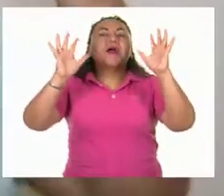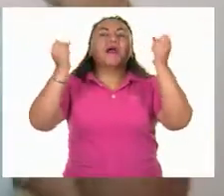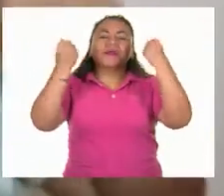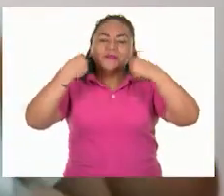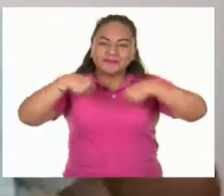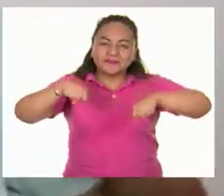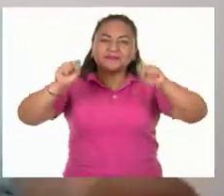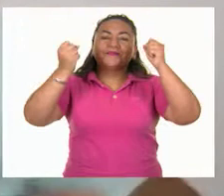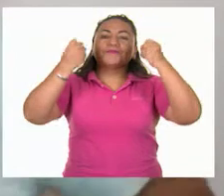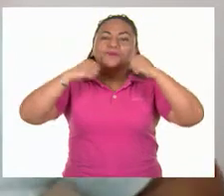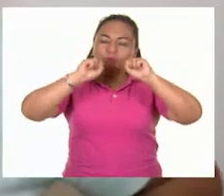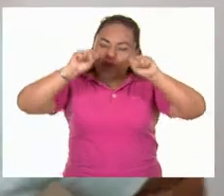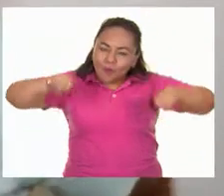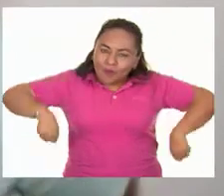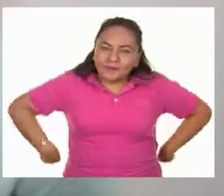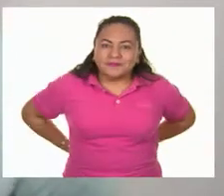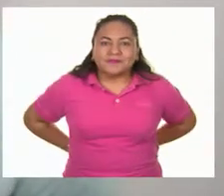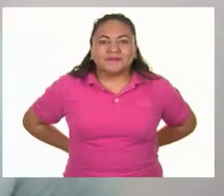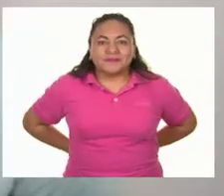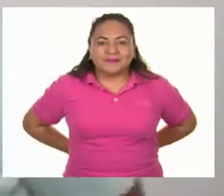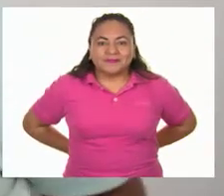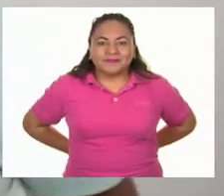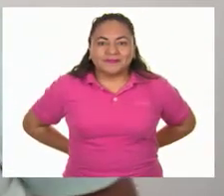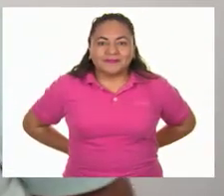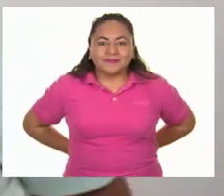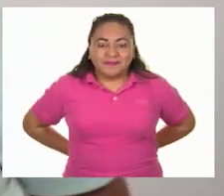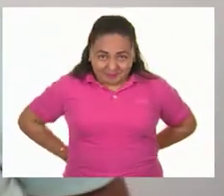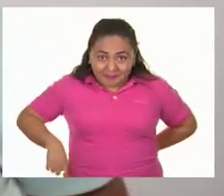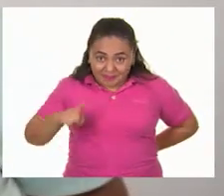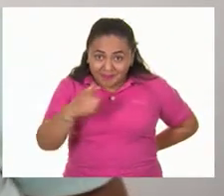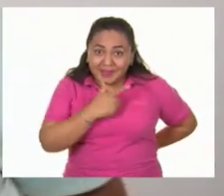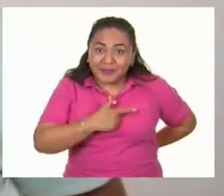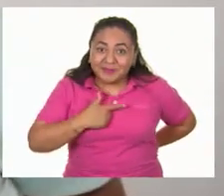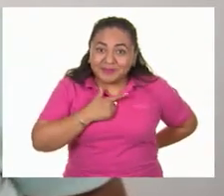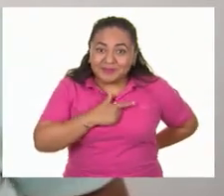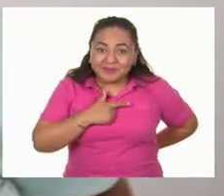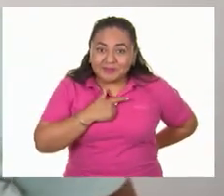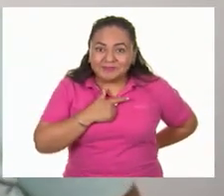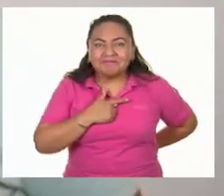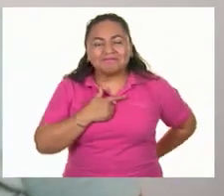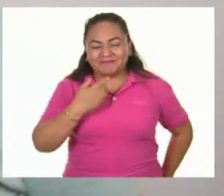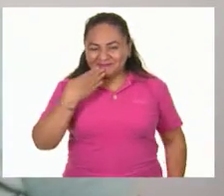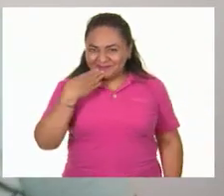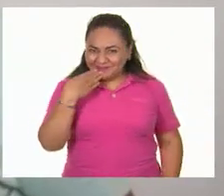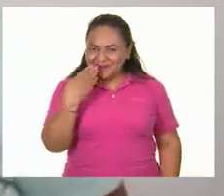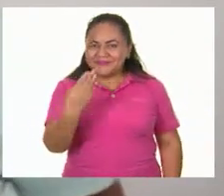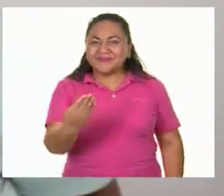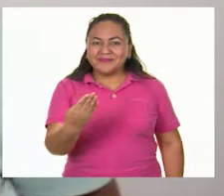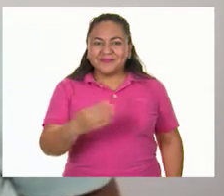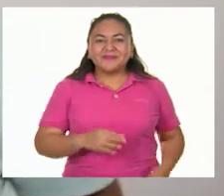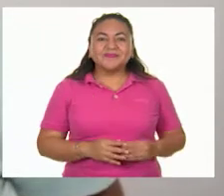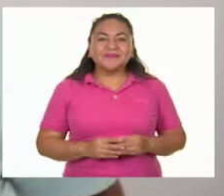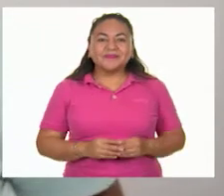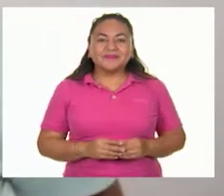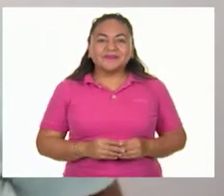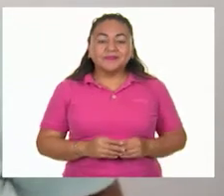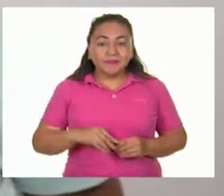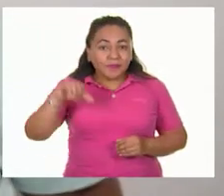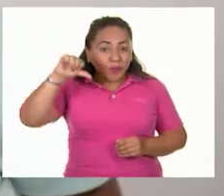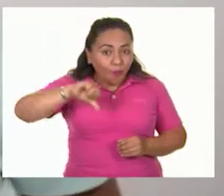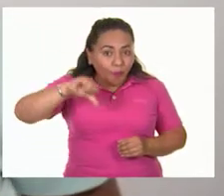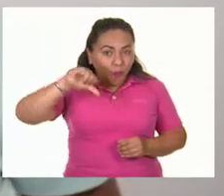las vuelvo a guardar. ¿Te gustó? Muy bien.